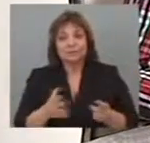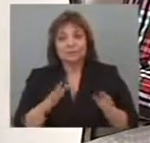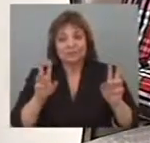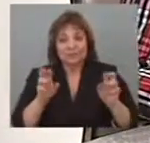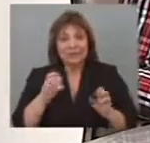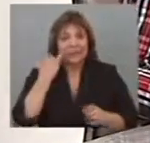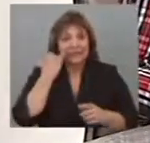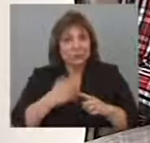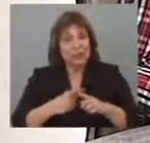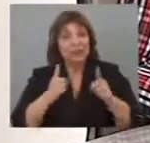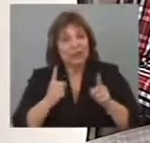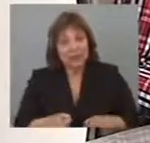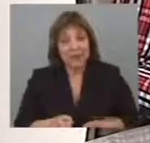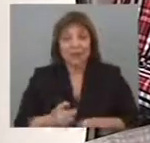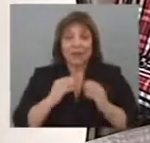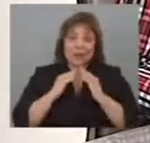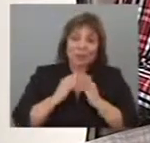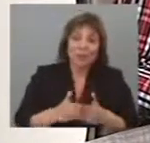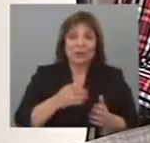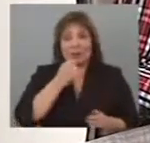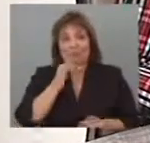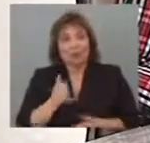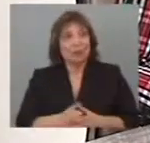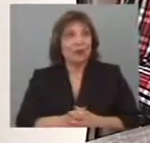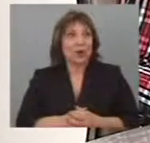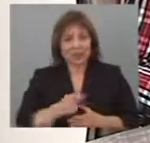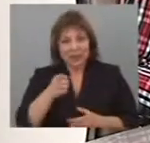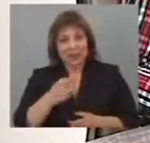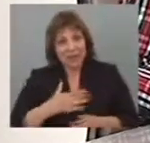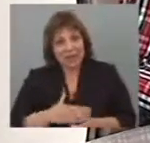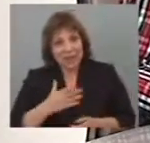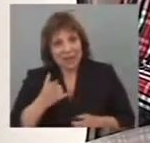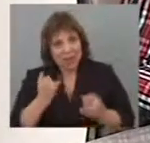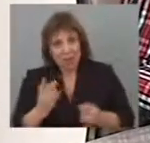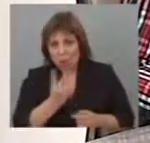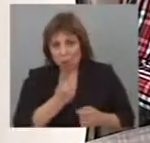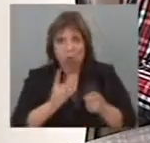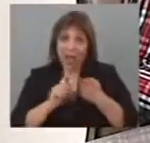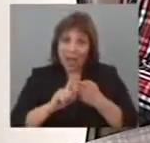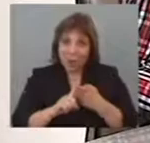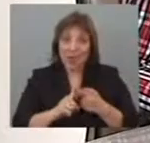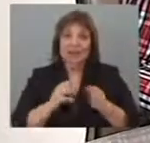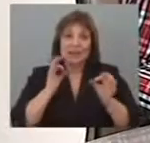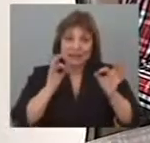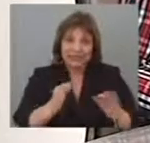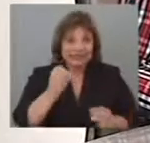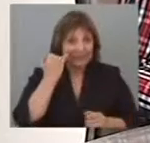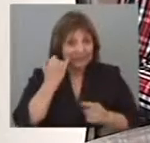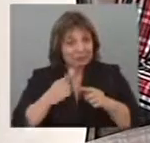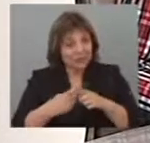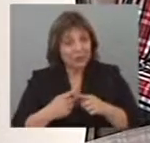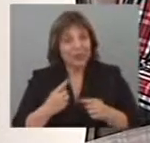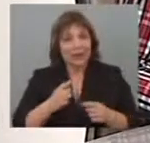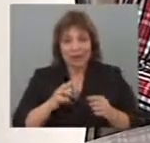de la sexualidad, ¿no? Si bien cuando se le preguntaba si tenían que estar los dos de acuerdo para llegar a tener relaciones sexuales, el